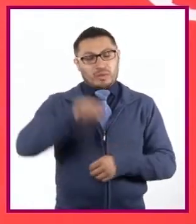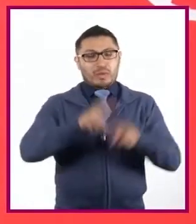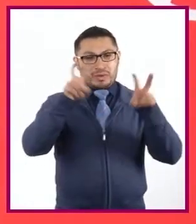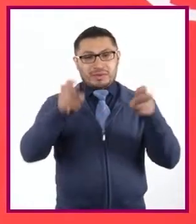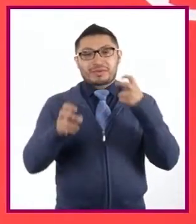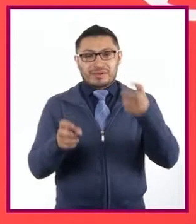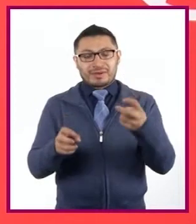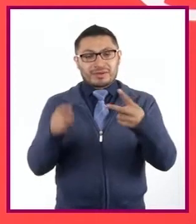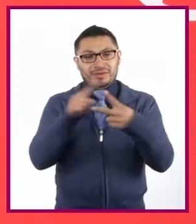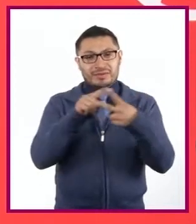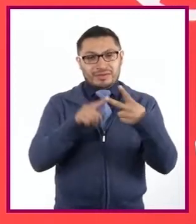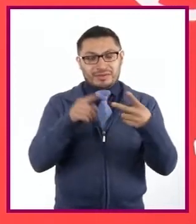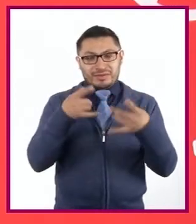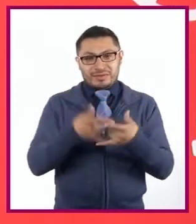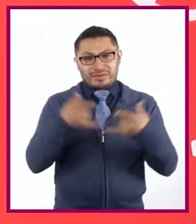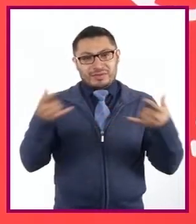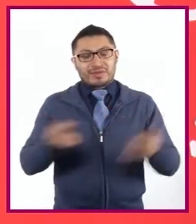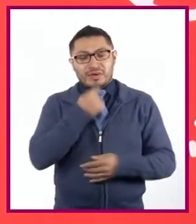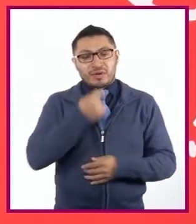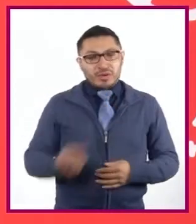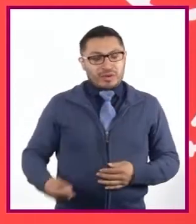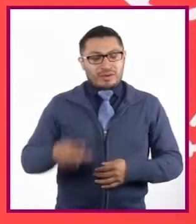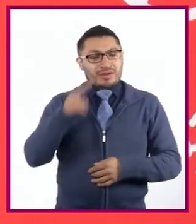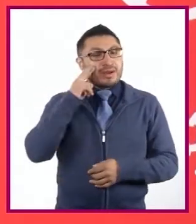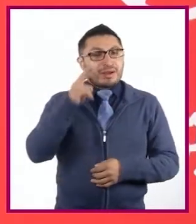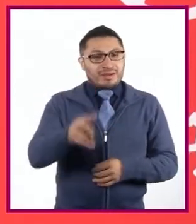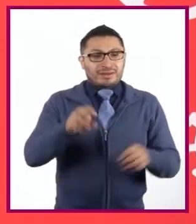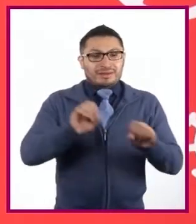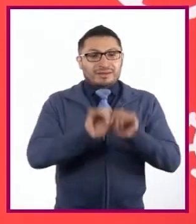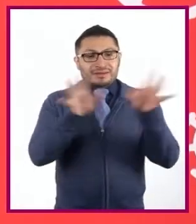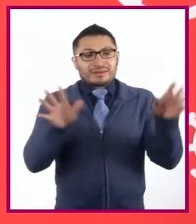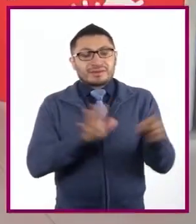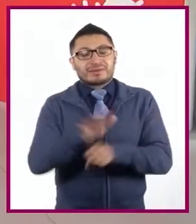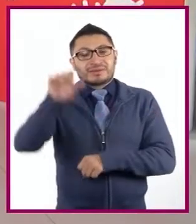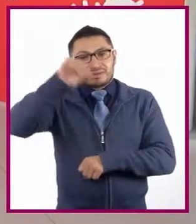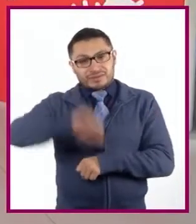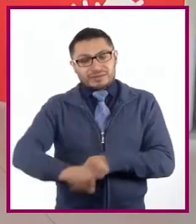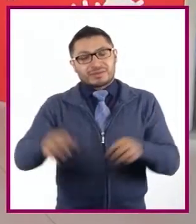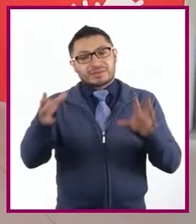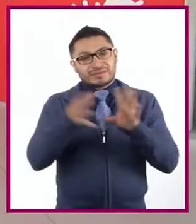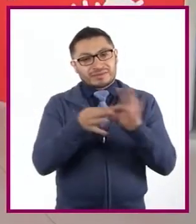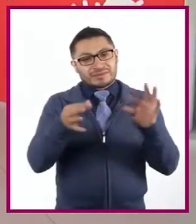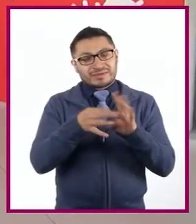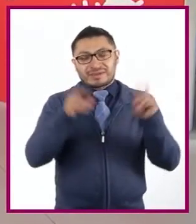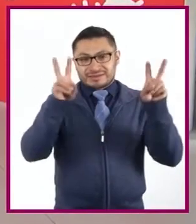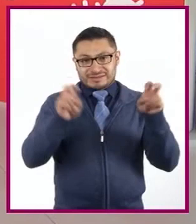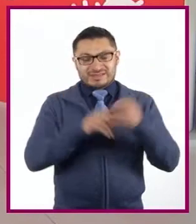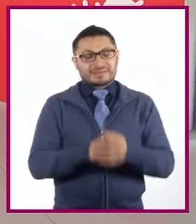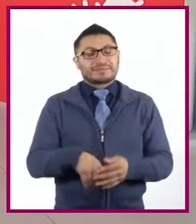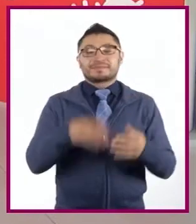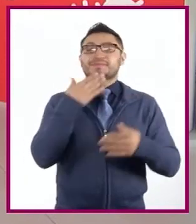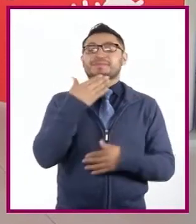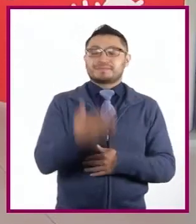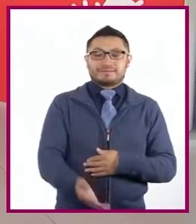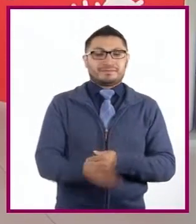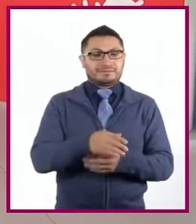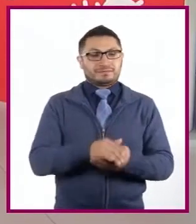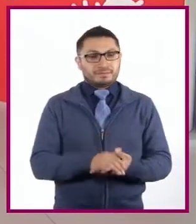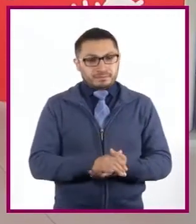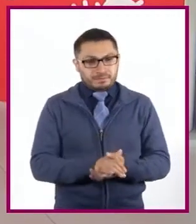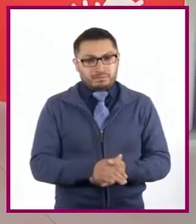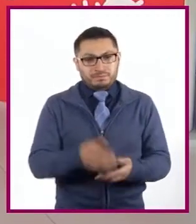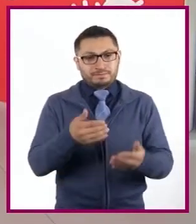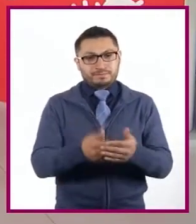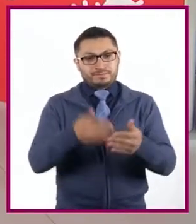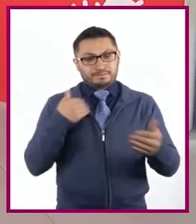través de 2 cuentos que nos permitan apreciar con claridad de lo que hablaremos? Muy bien, maestro Ricardo. Antes